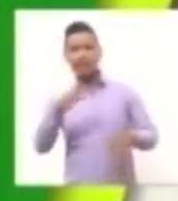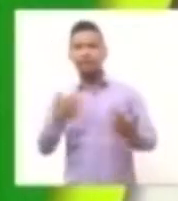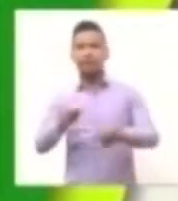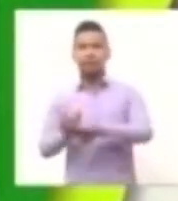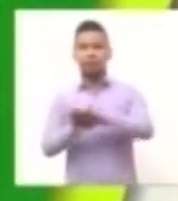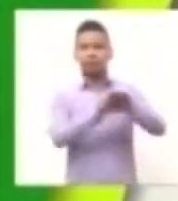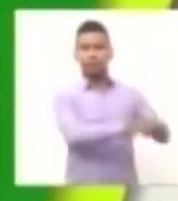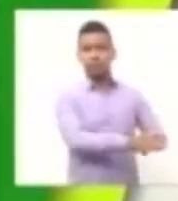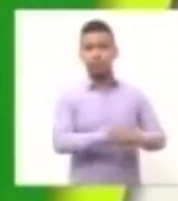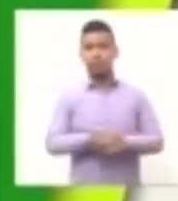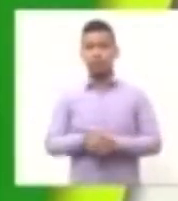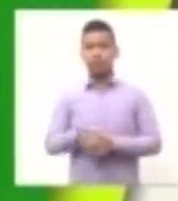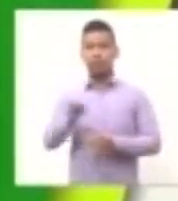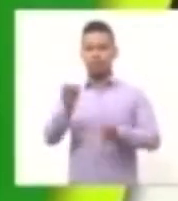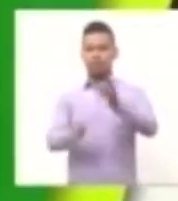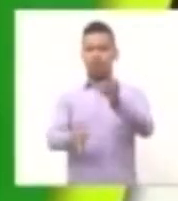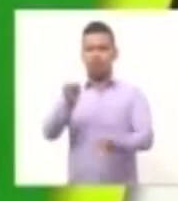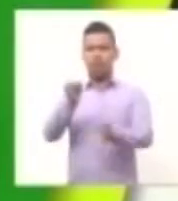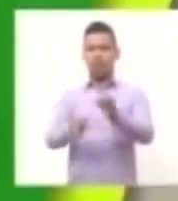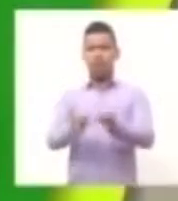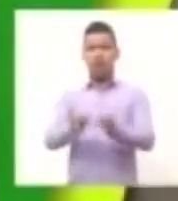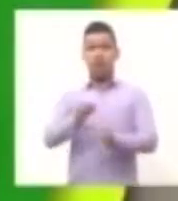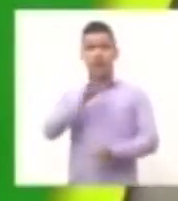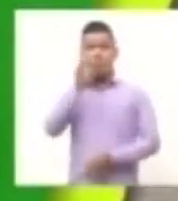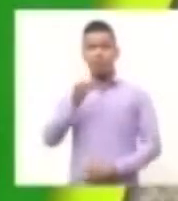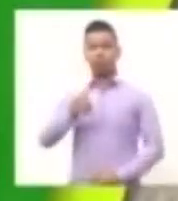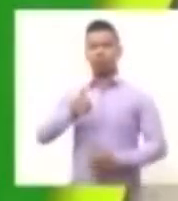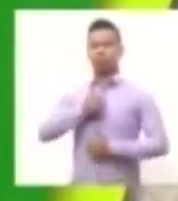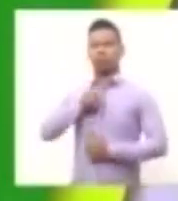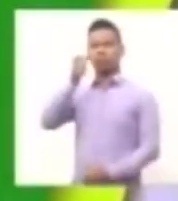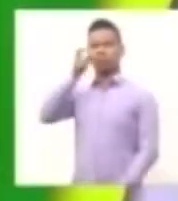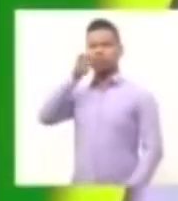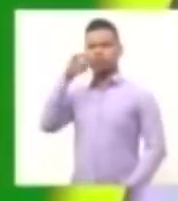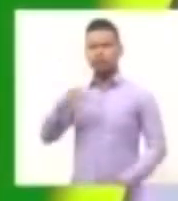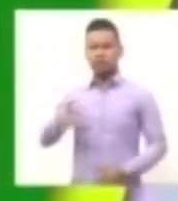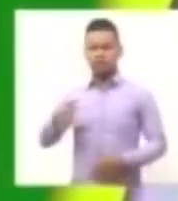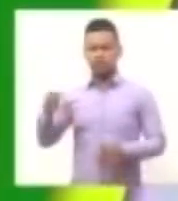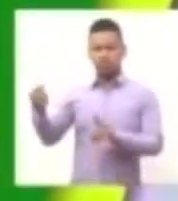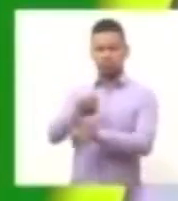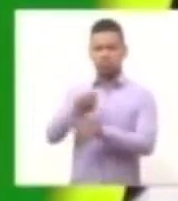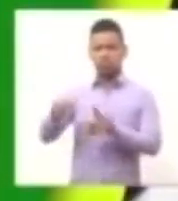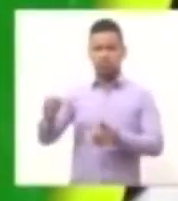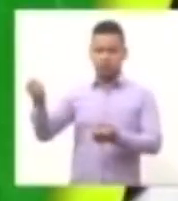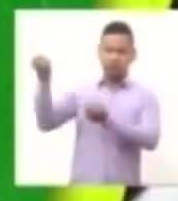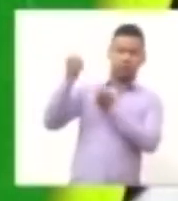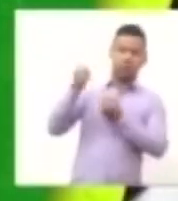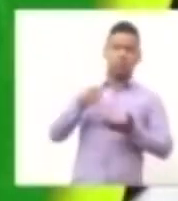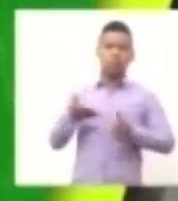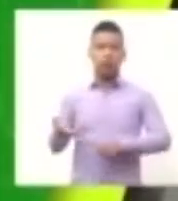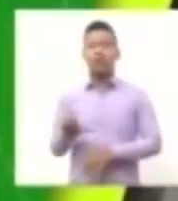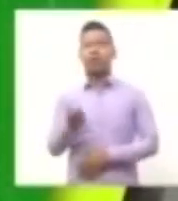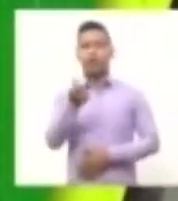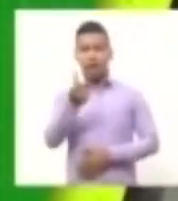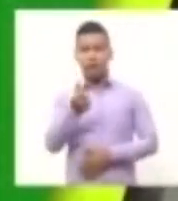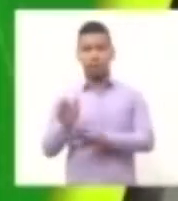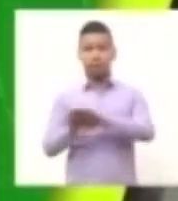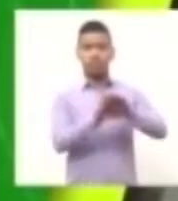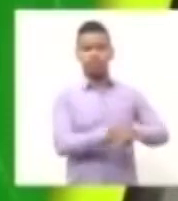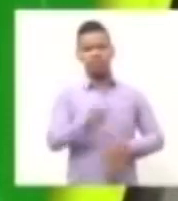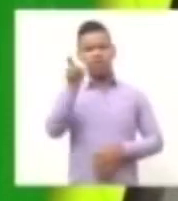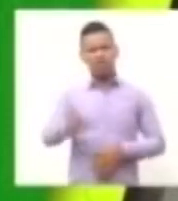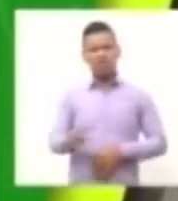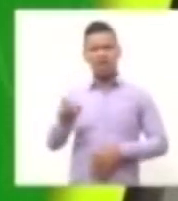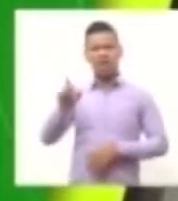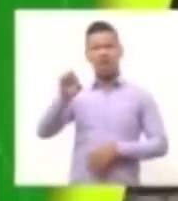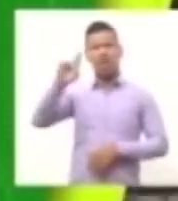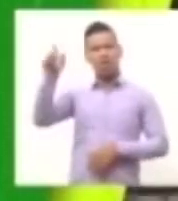a una audiencia desarma a guardia e intenta suicidarse en Riohacha. Extranjero muere en hospital tras sufrir infarto en calabozo de la